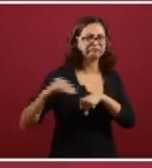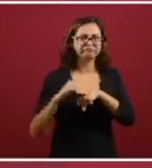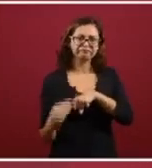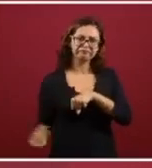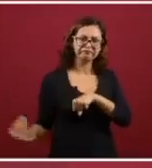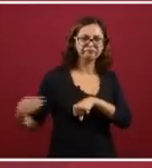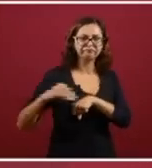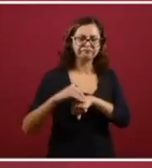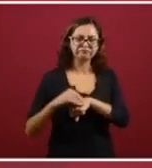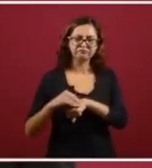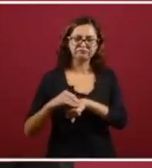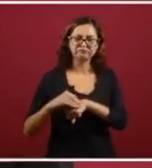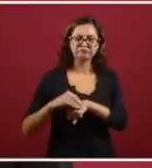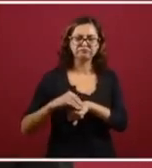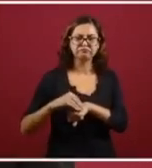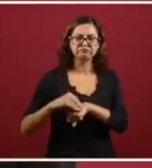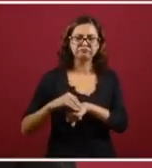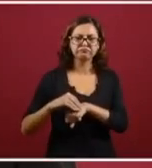aranceles de manera